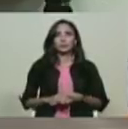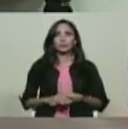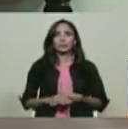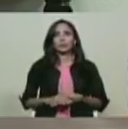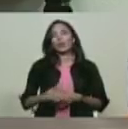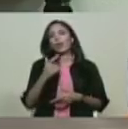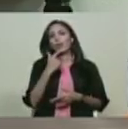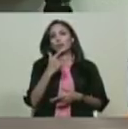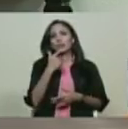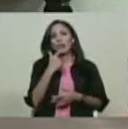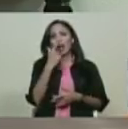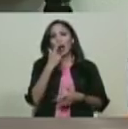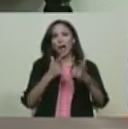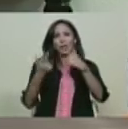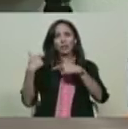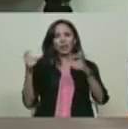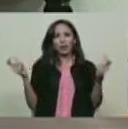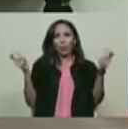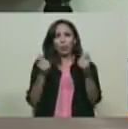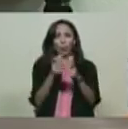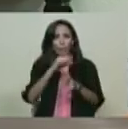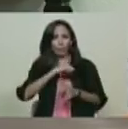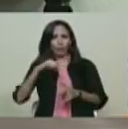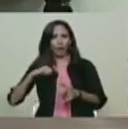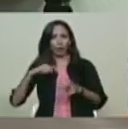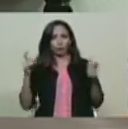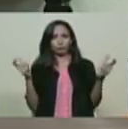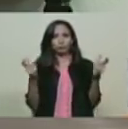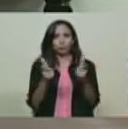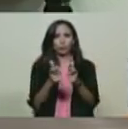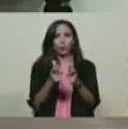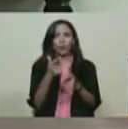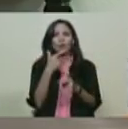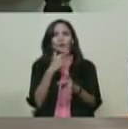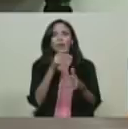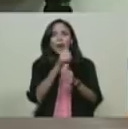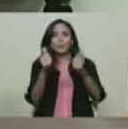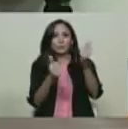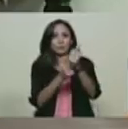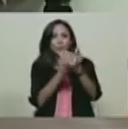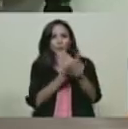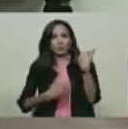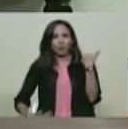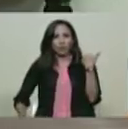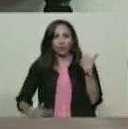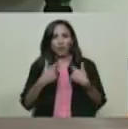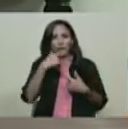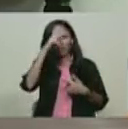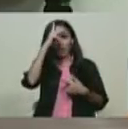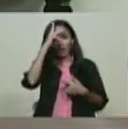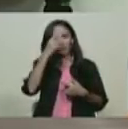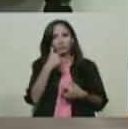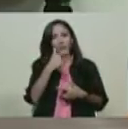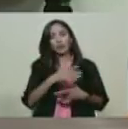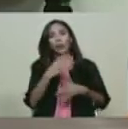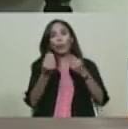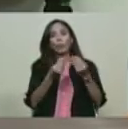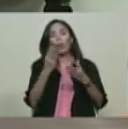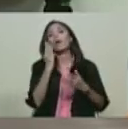en la reunión en privado, lo decía el vicepresidente ejecutivo. La experiencia que hemos